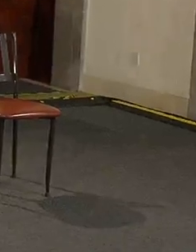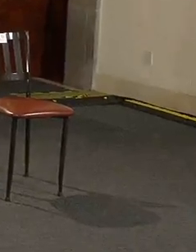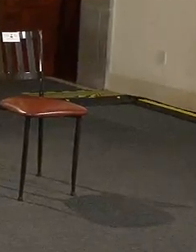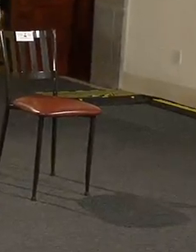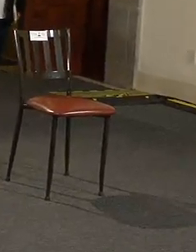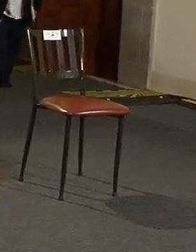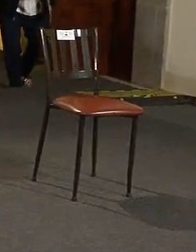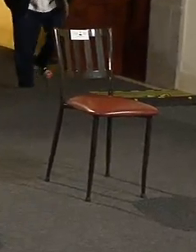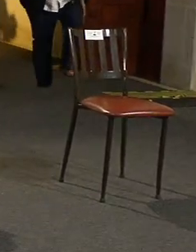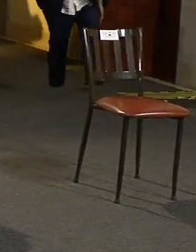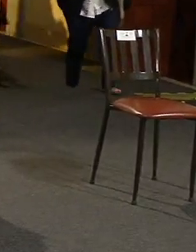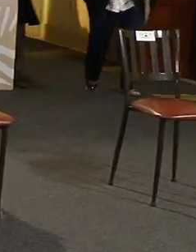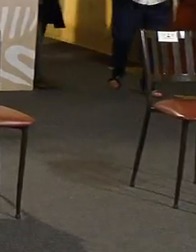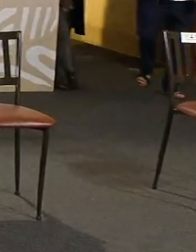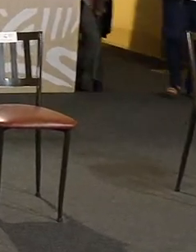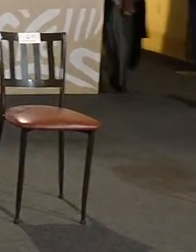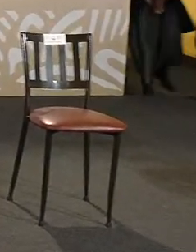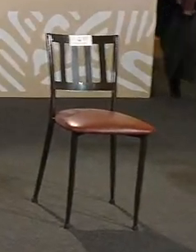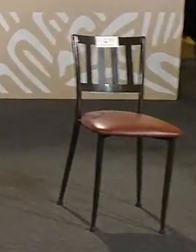Buenos días.